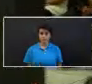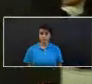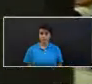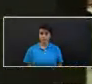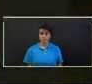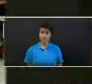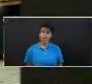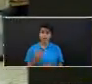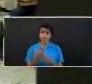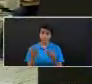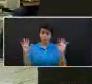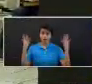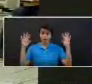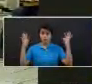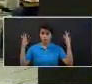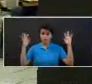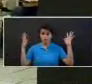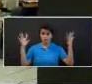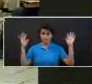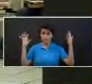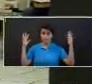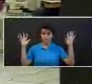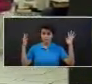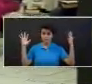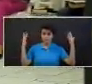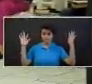Vamos a dar un aplauso al Señor.